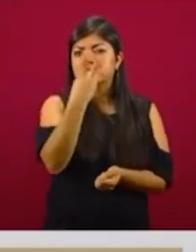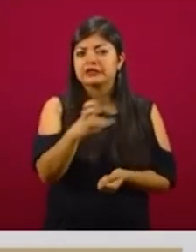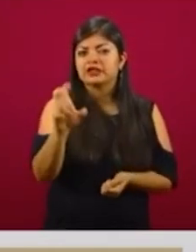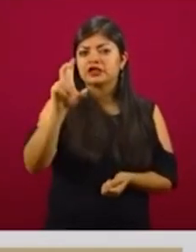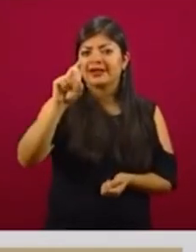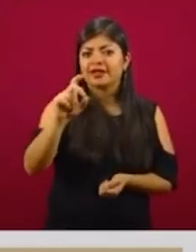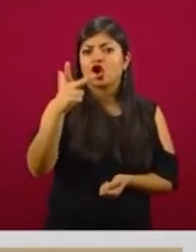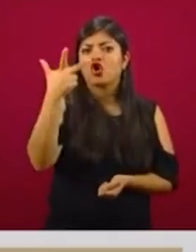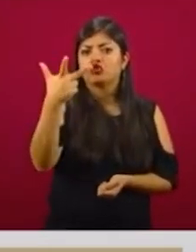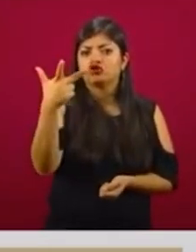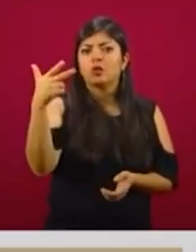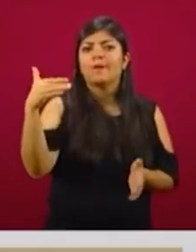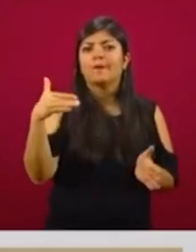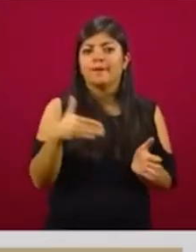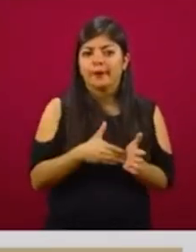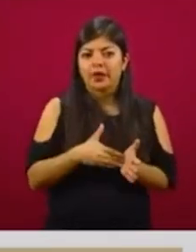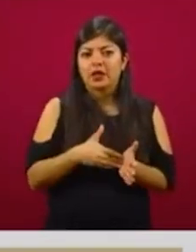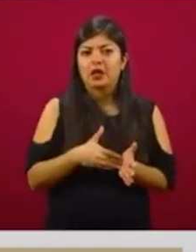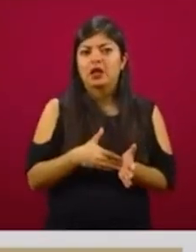338.000